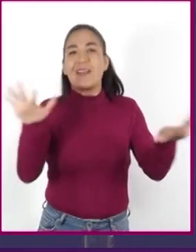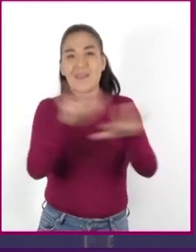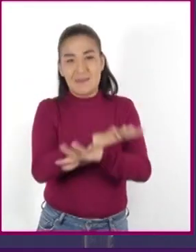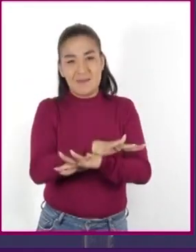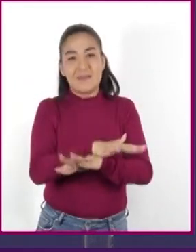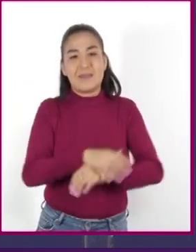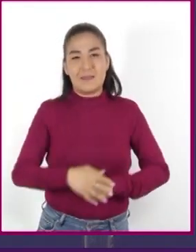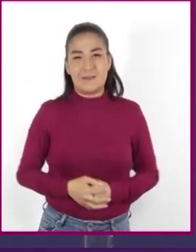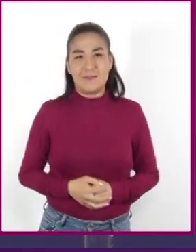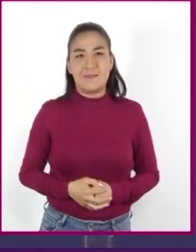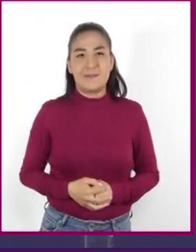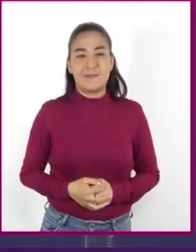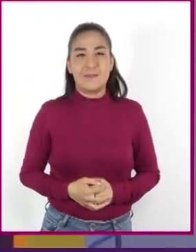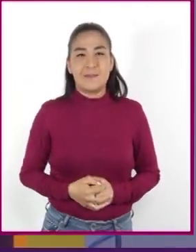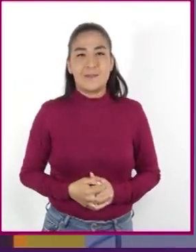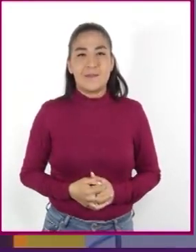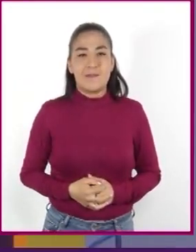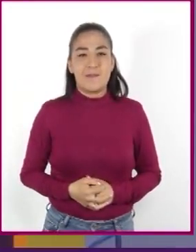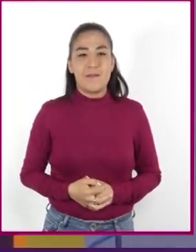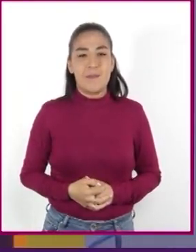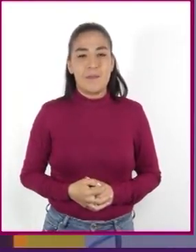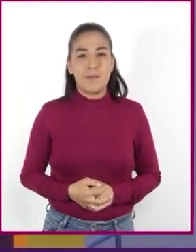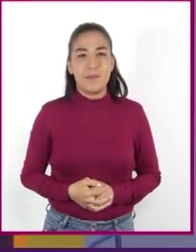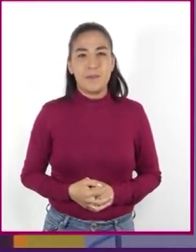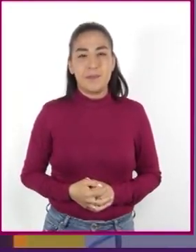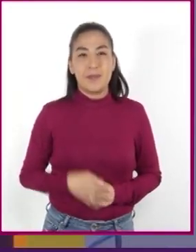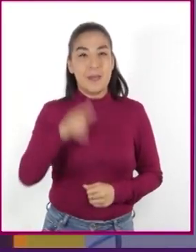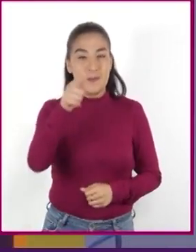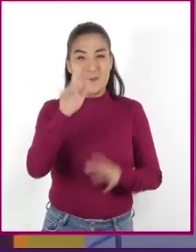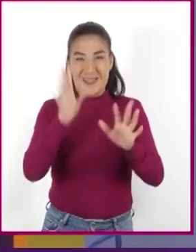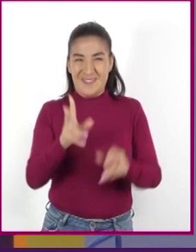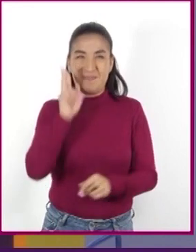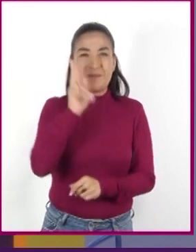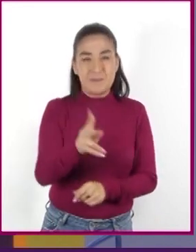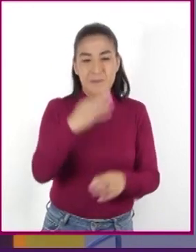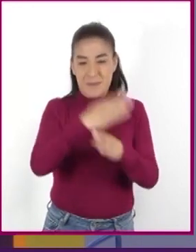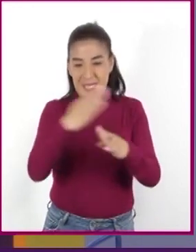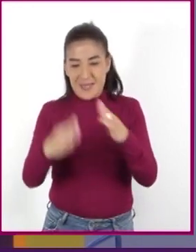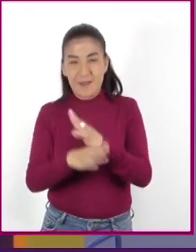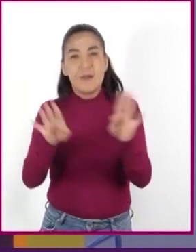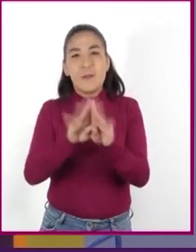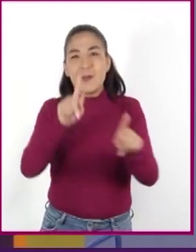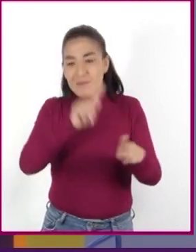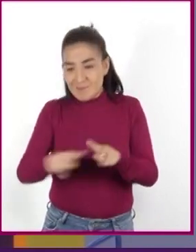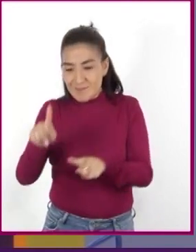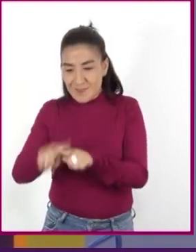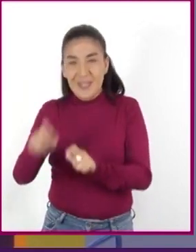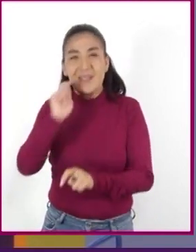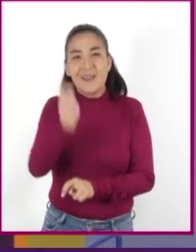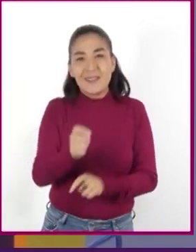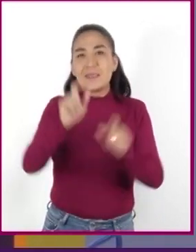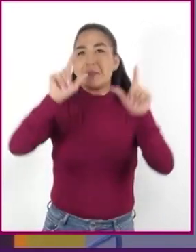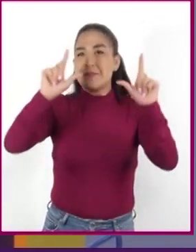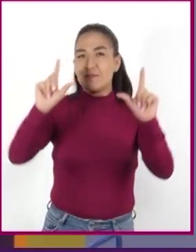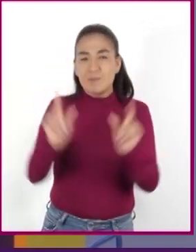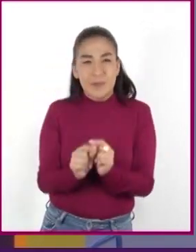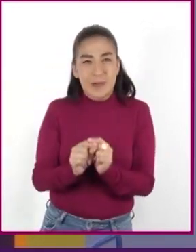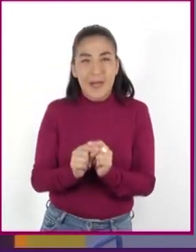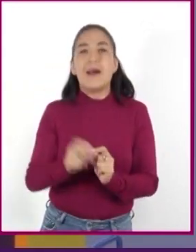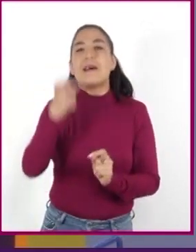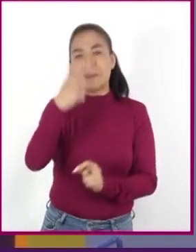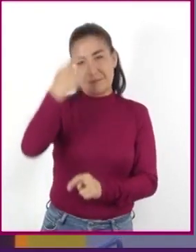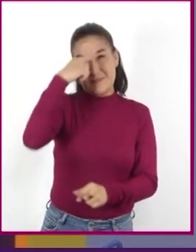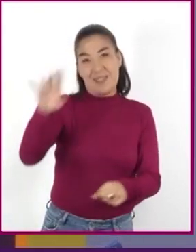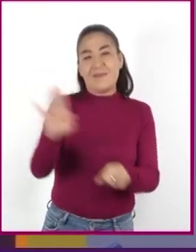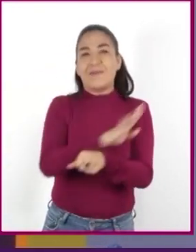como cambios químicos. Como ya habrá notado, muchos materiales que se han desarrollado de manera sintética han